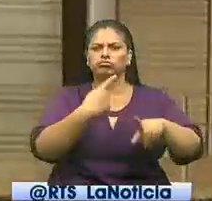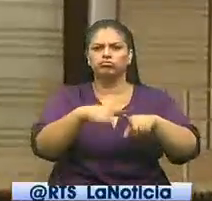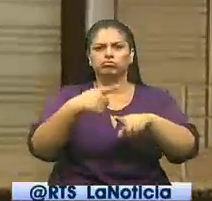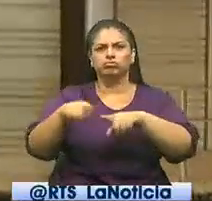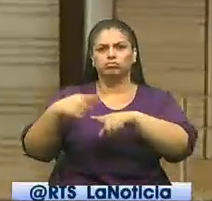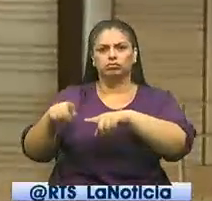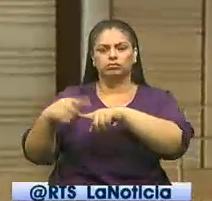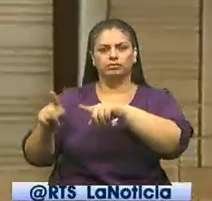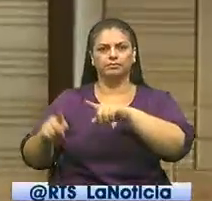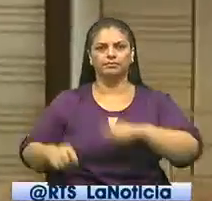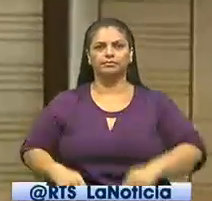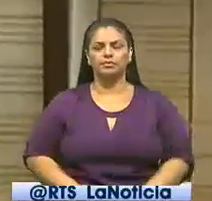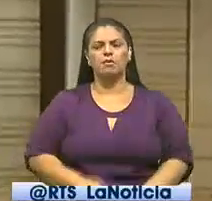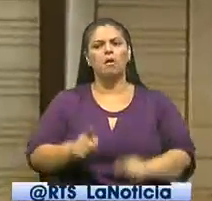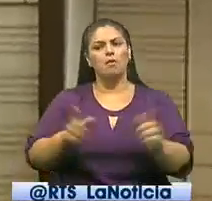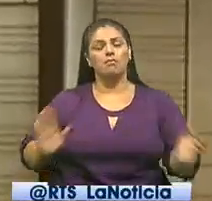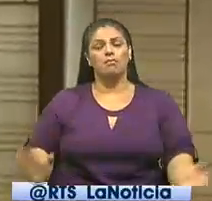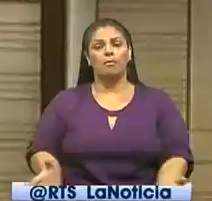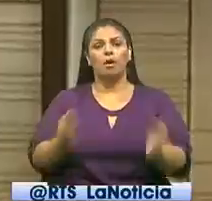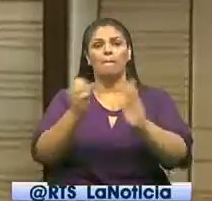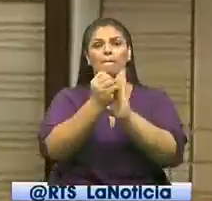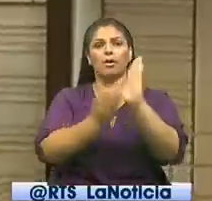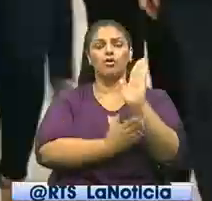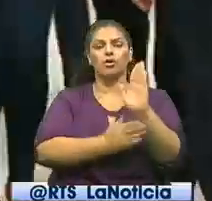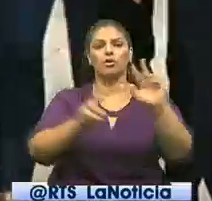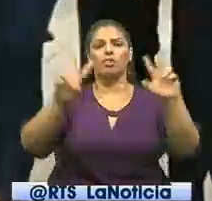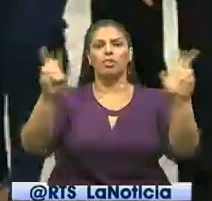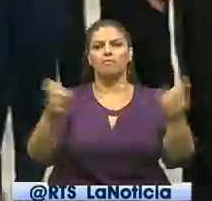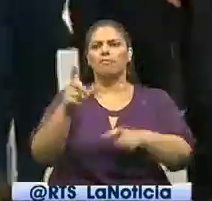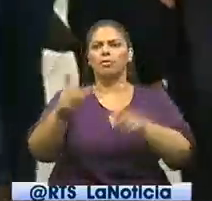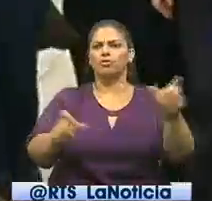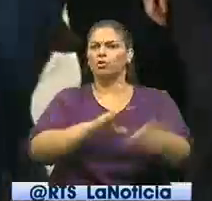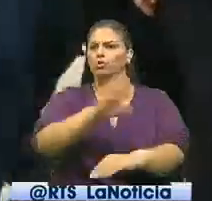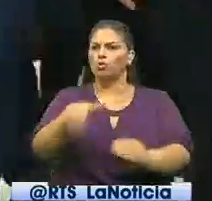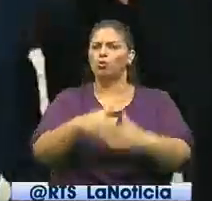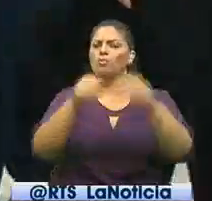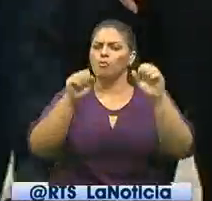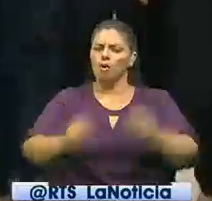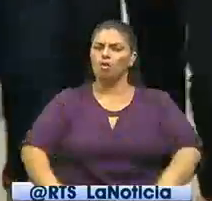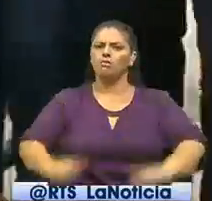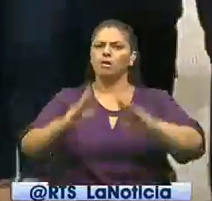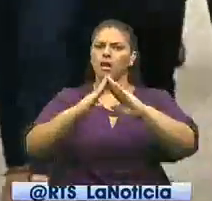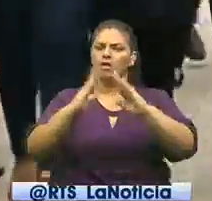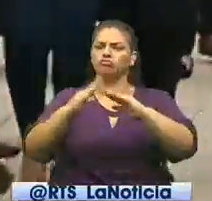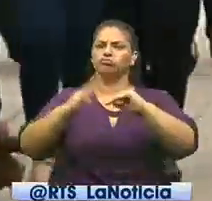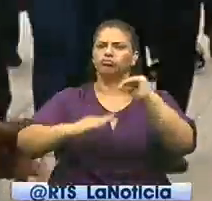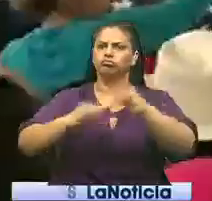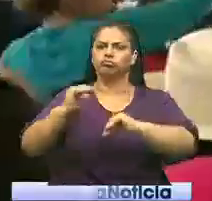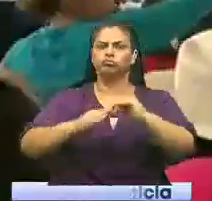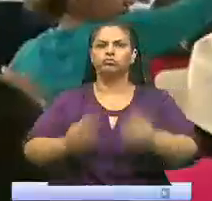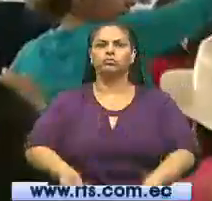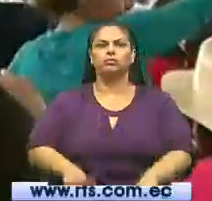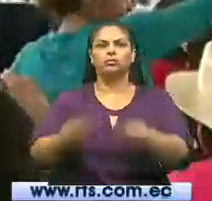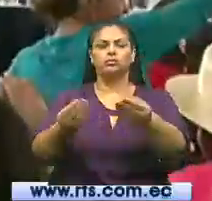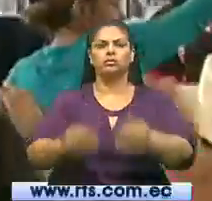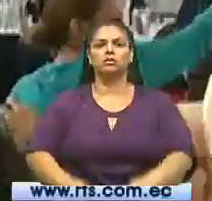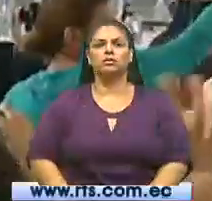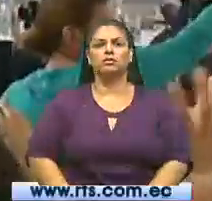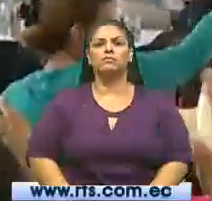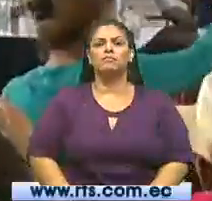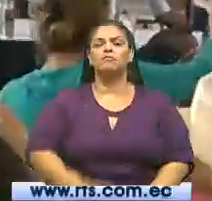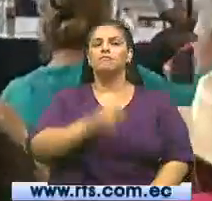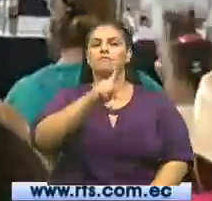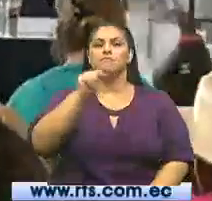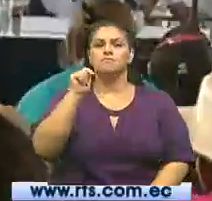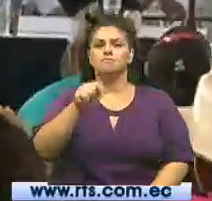tiempo para impulsar el proyecto Casa para Todos. Aquí el primer mandatario fue parte de la entrega de más de 1000 certificados